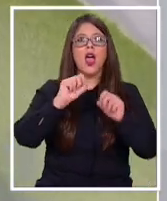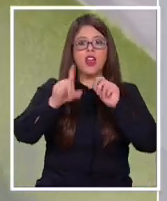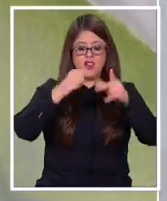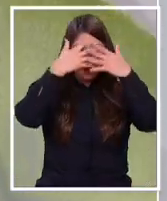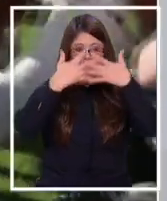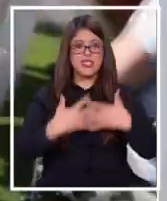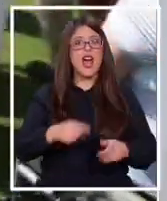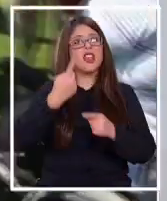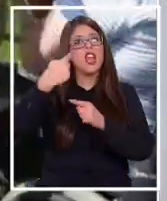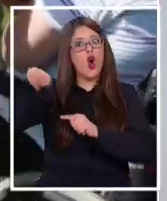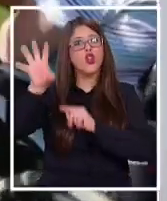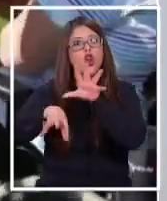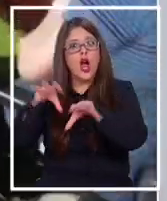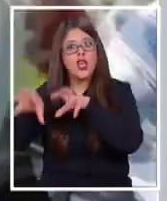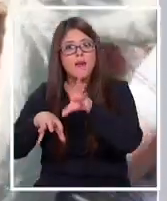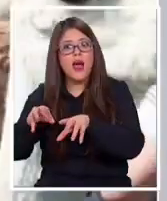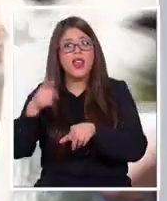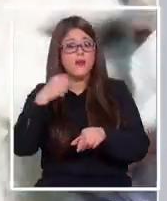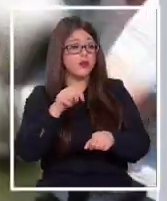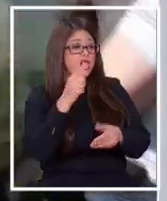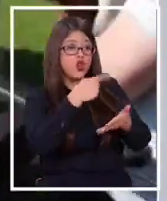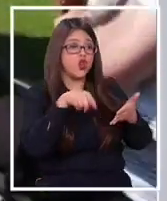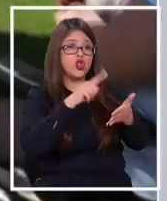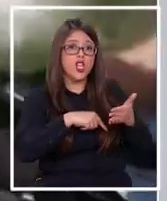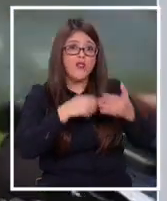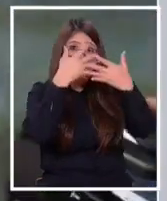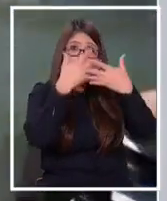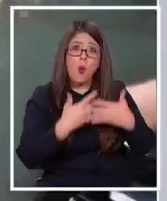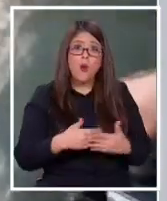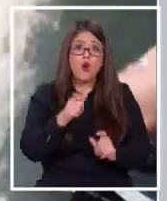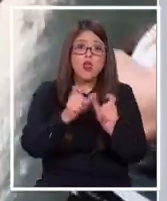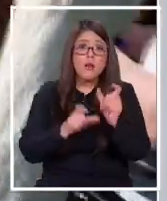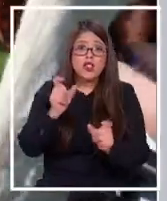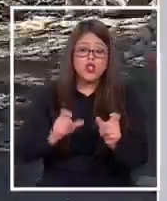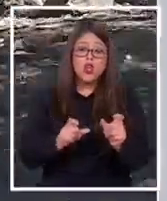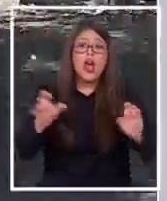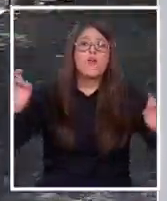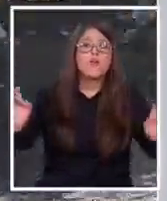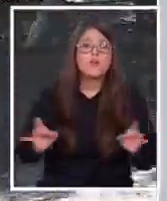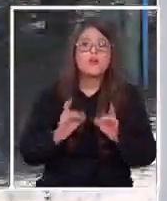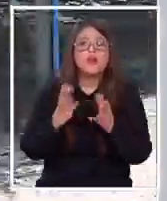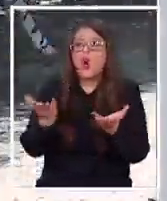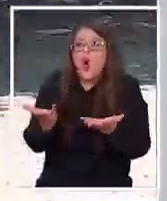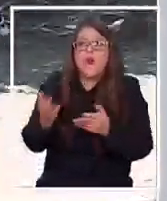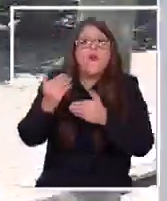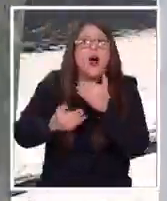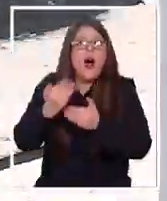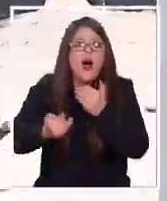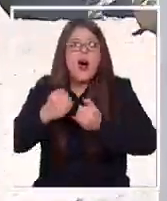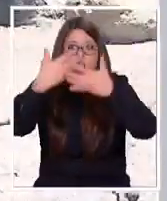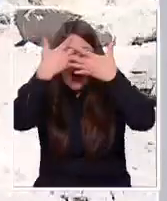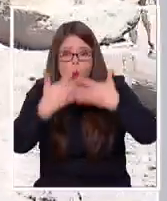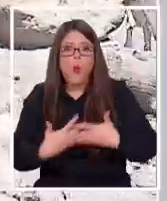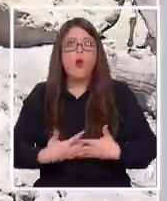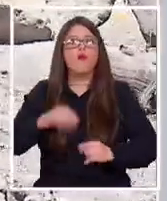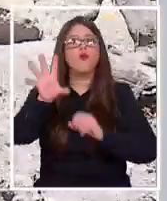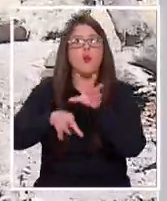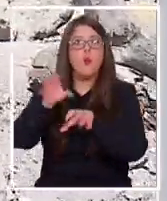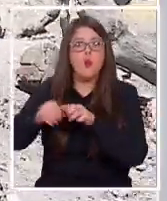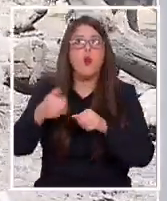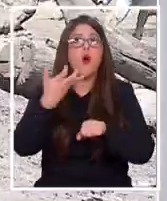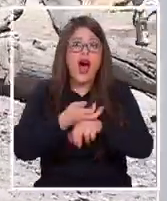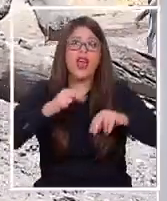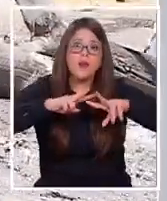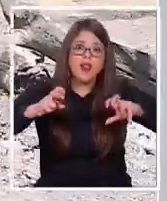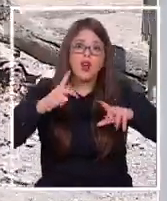anticuerpos humanos, no hay tanto espacio para pensar que van a funcionar los anticuerpos de animales. Hay algunos estudios, pero todavía nada